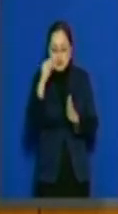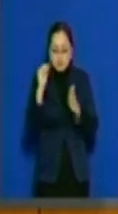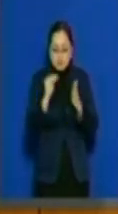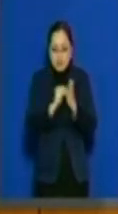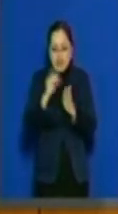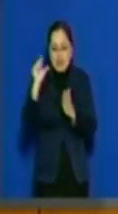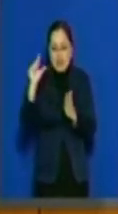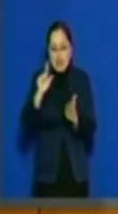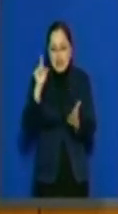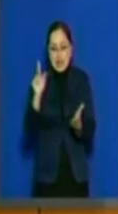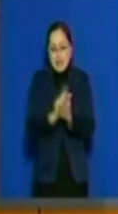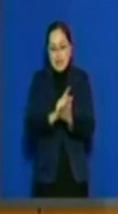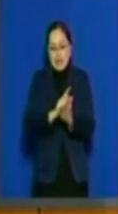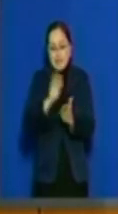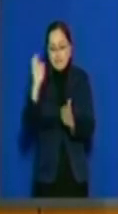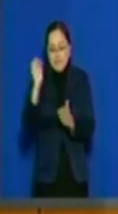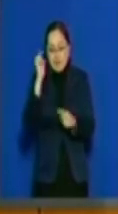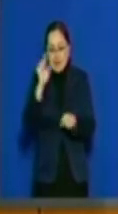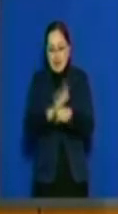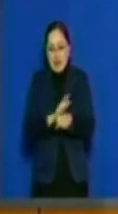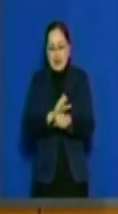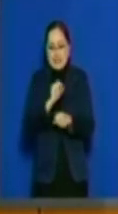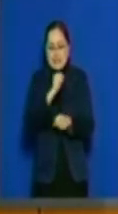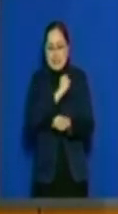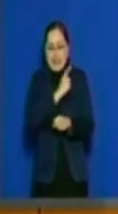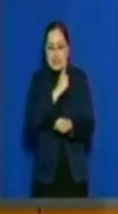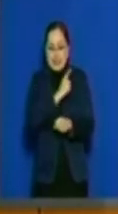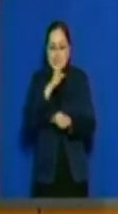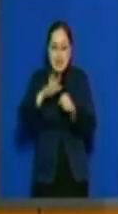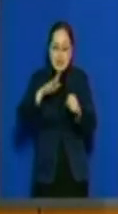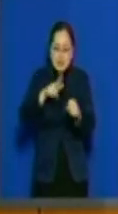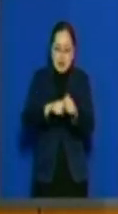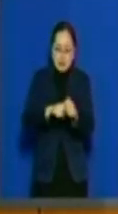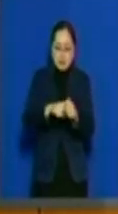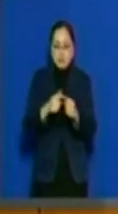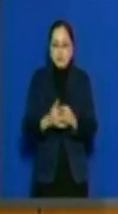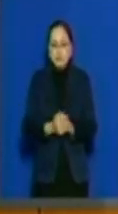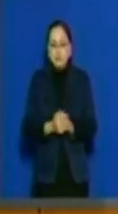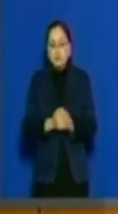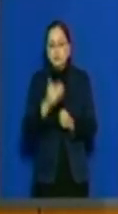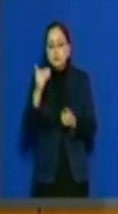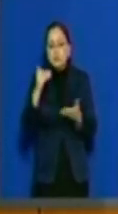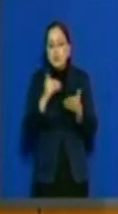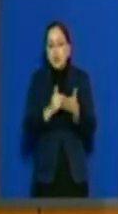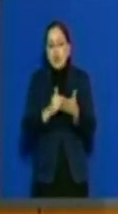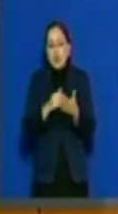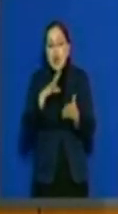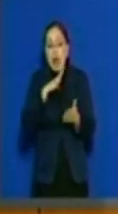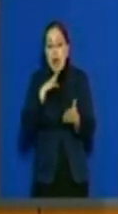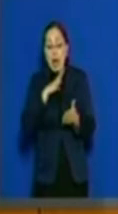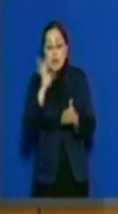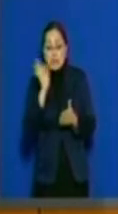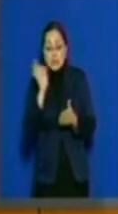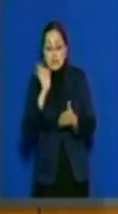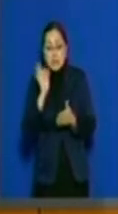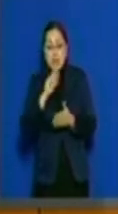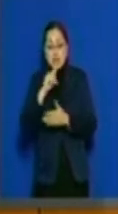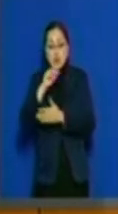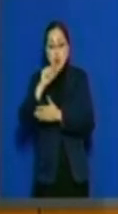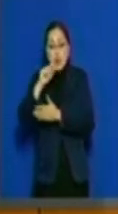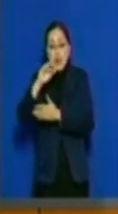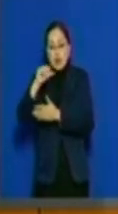Ley Federal de Sanidad Animal para quedar como sigue. En los casos de tuberculosis bovina o caprina